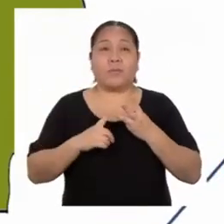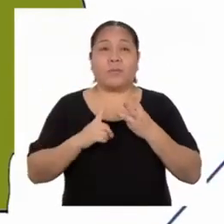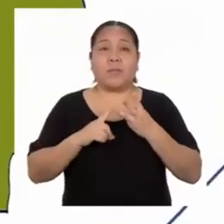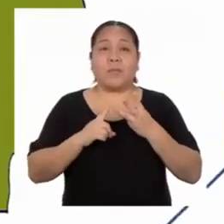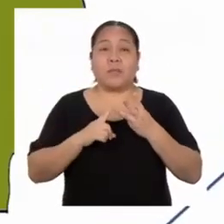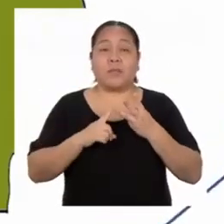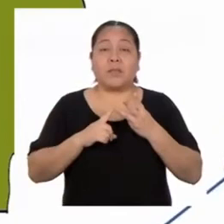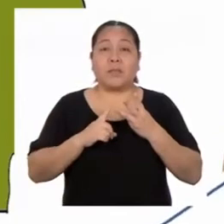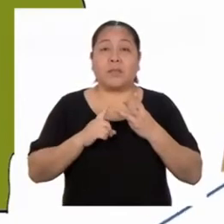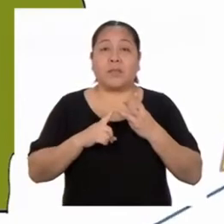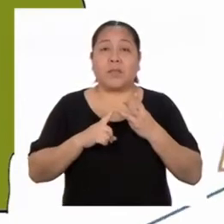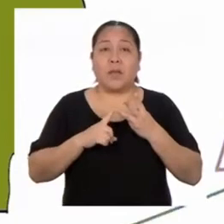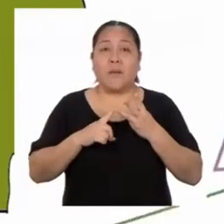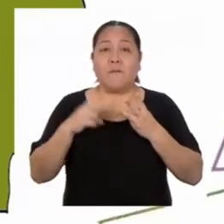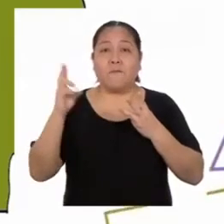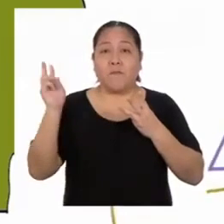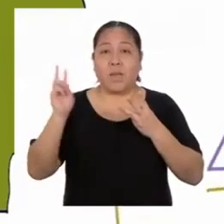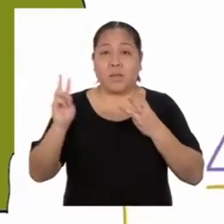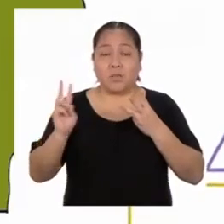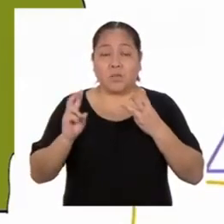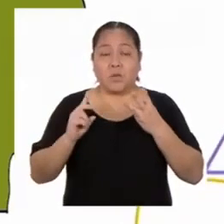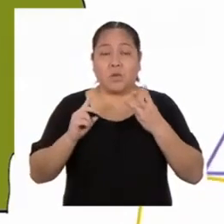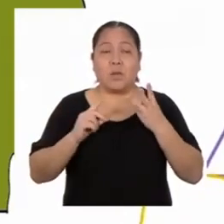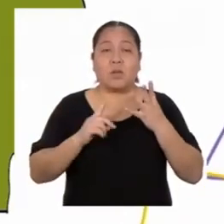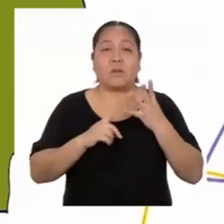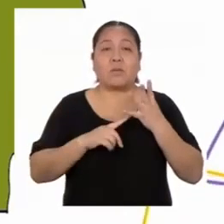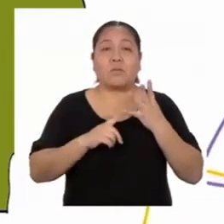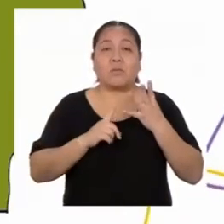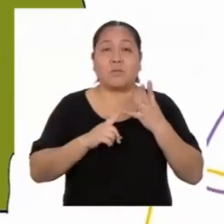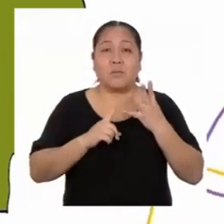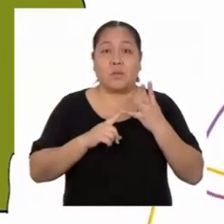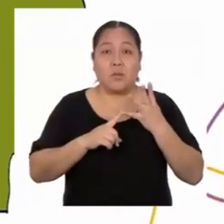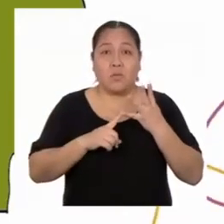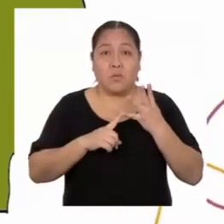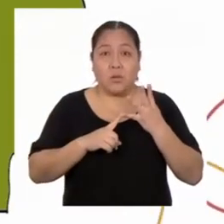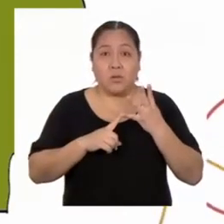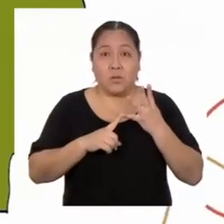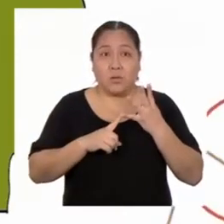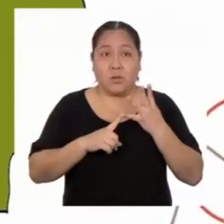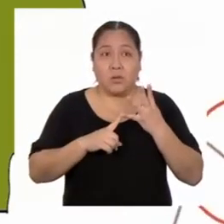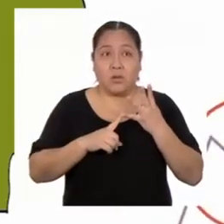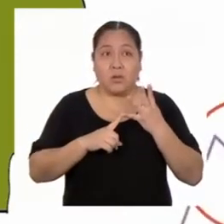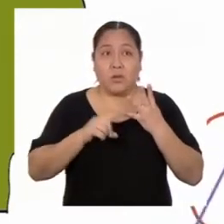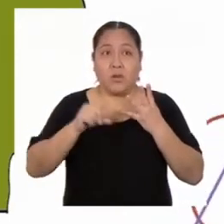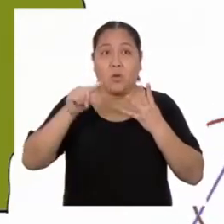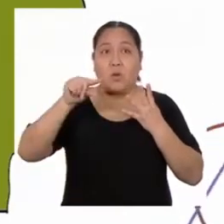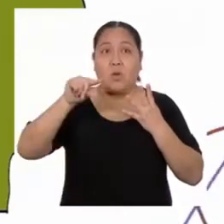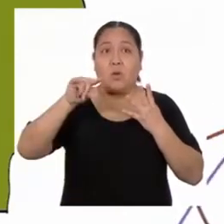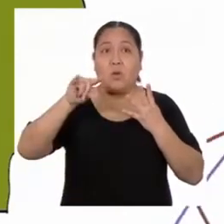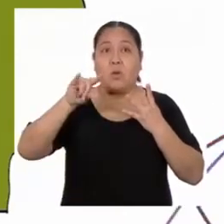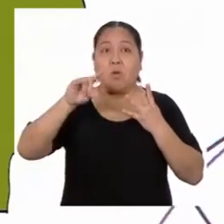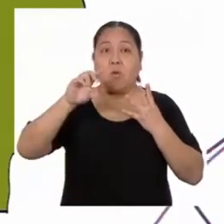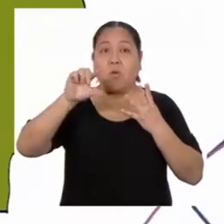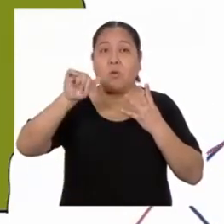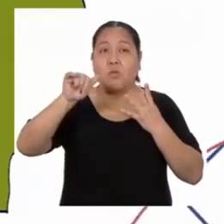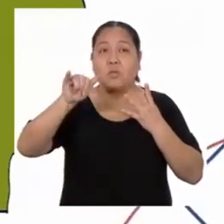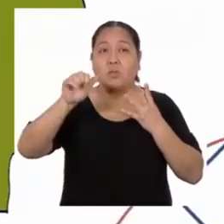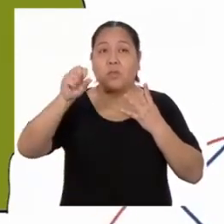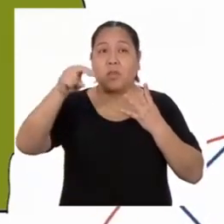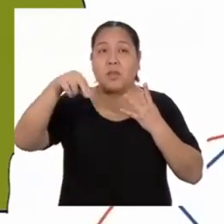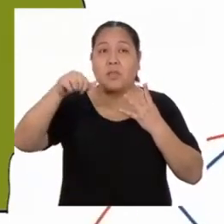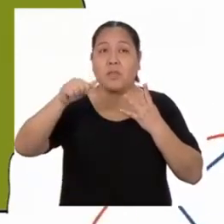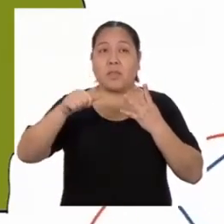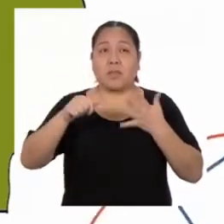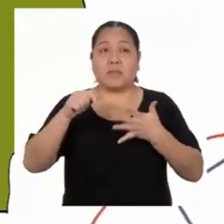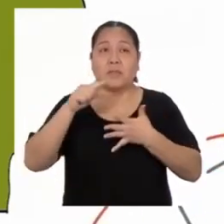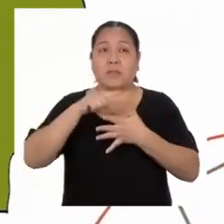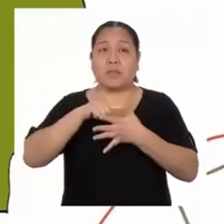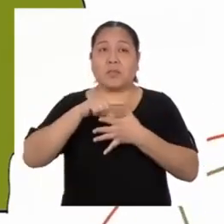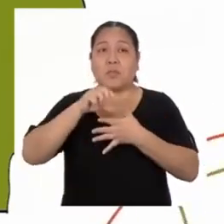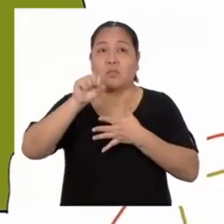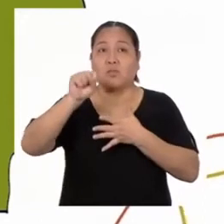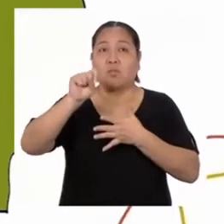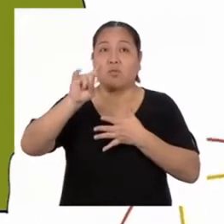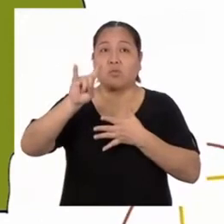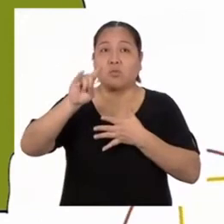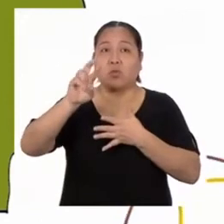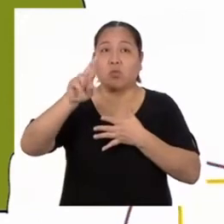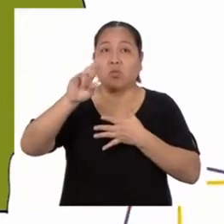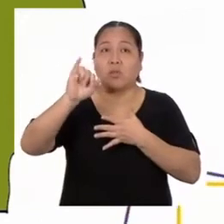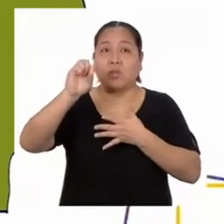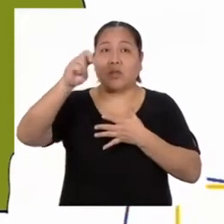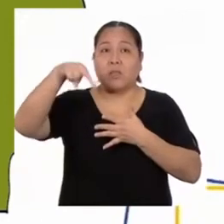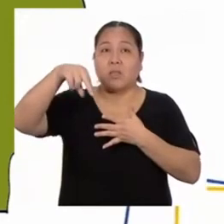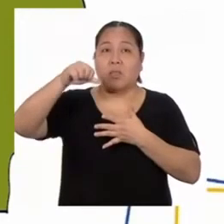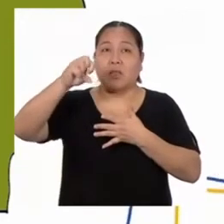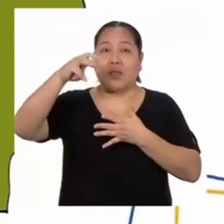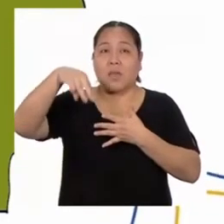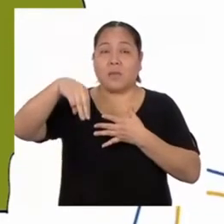3. Venezuela. 4. Guyana. 5. Surinam.